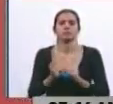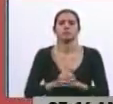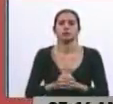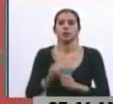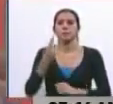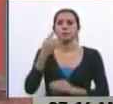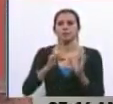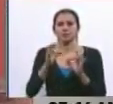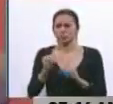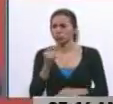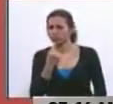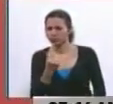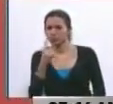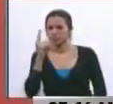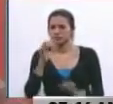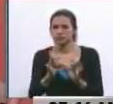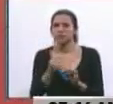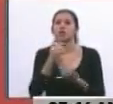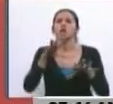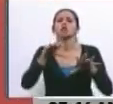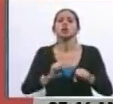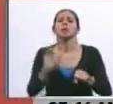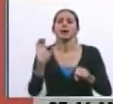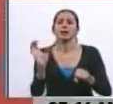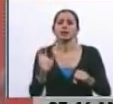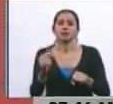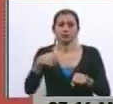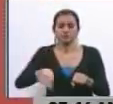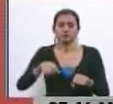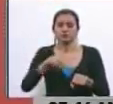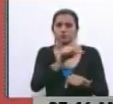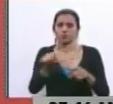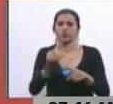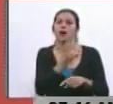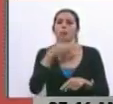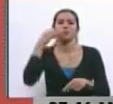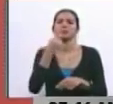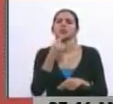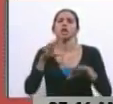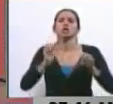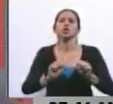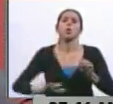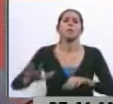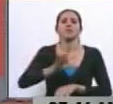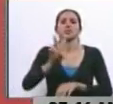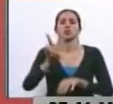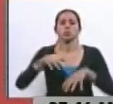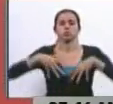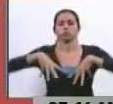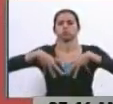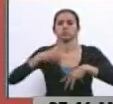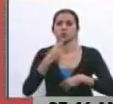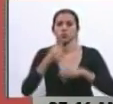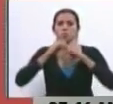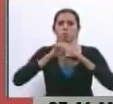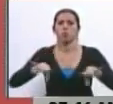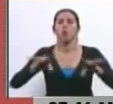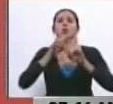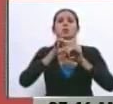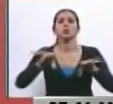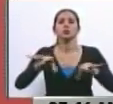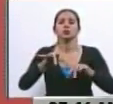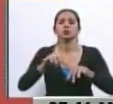1 de septiembre, ellos llamaron toma de Caracas. Esta semana, Enrique Capriles Radosky, gobernador de Miranda, hablaba de la toma de Venezuela, algo que también dijo por las redes sociales Chubo Torrialba, el